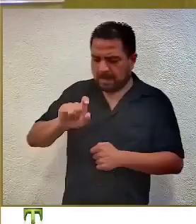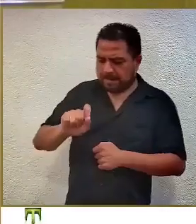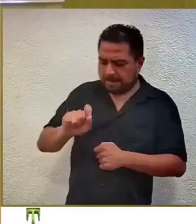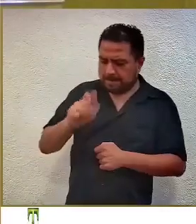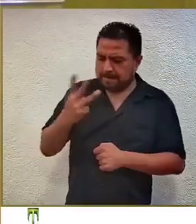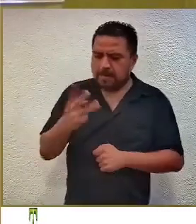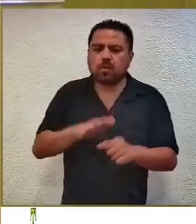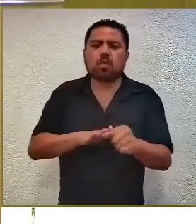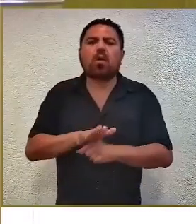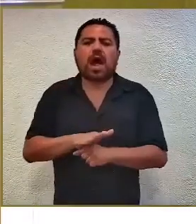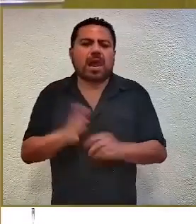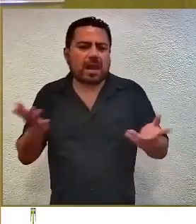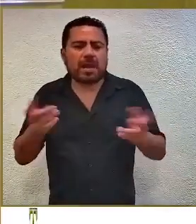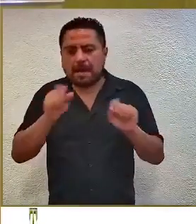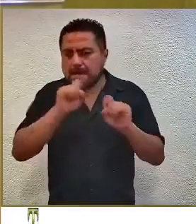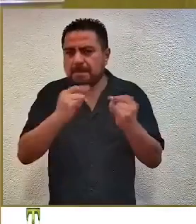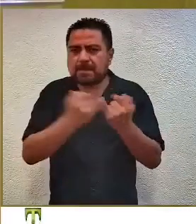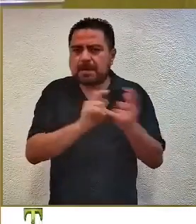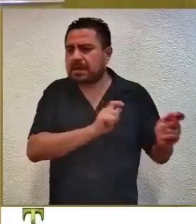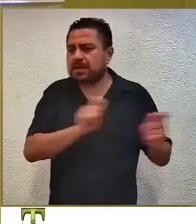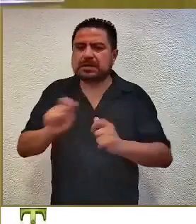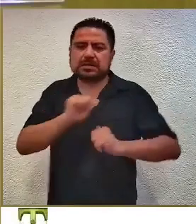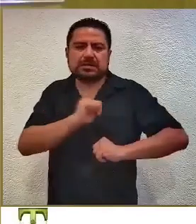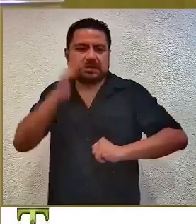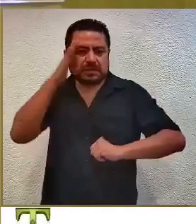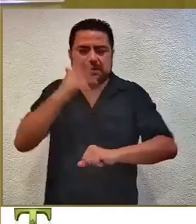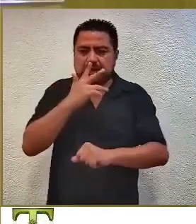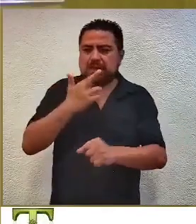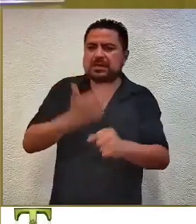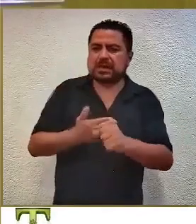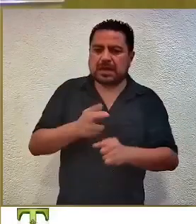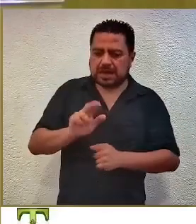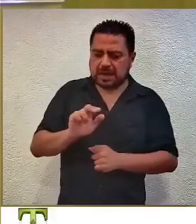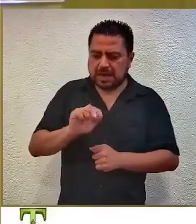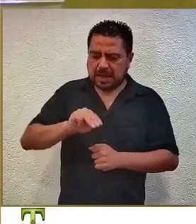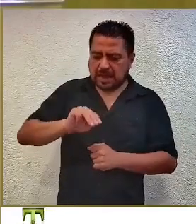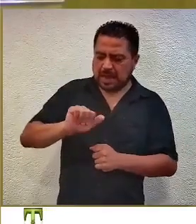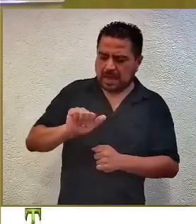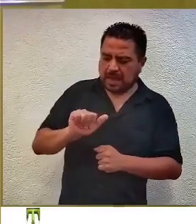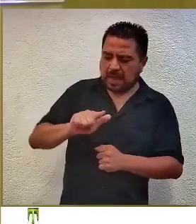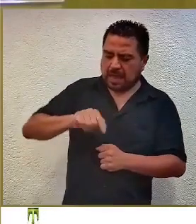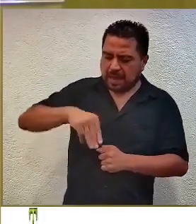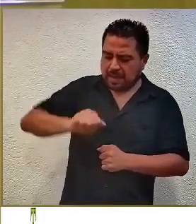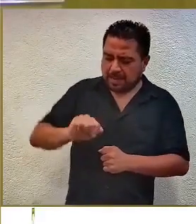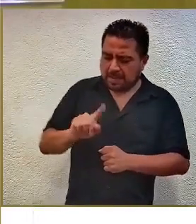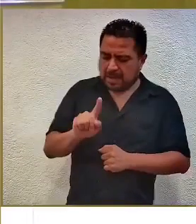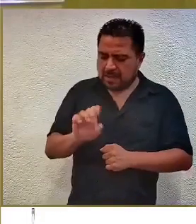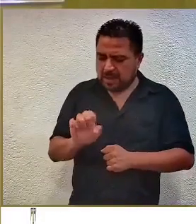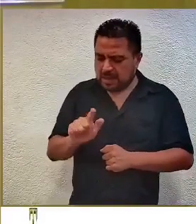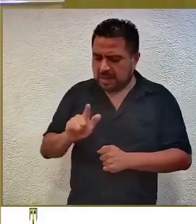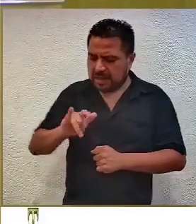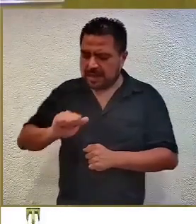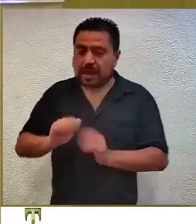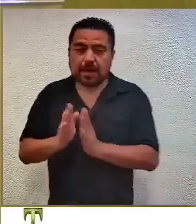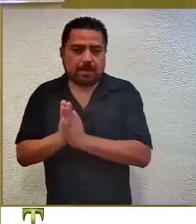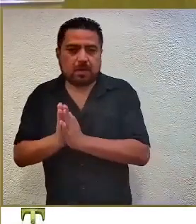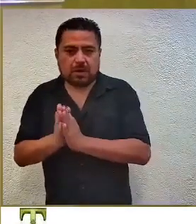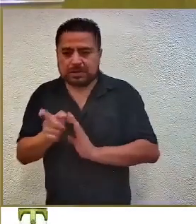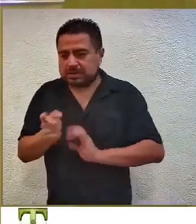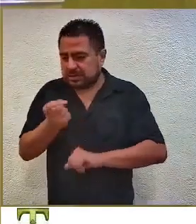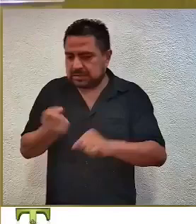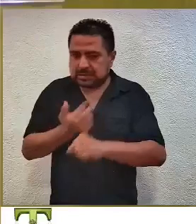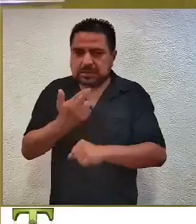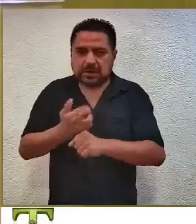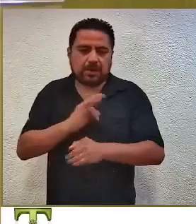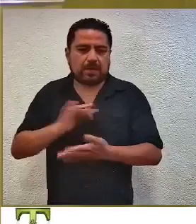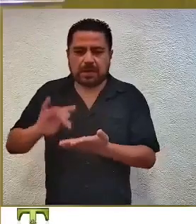/039/2023, el cual también fue turnado a la ponencia a cargo de la magistrada Almadelia Eugenio Alcaraz. Por lo tanto, le solicito, señor secretario,